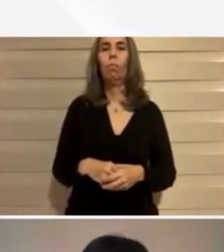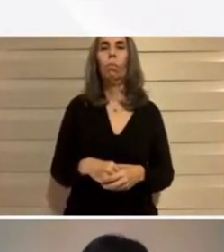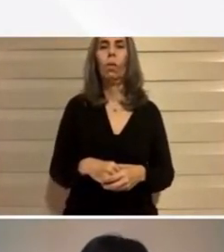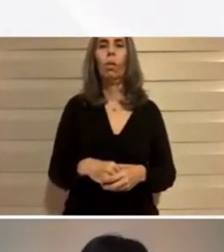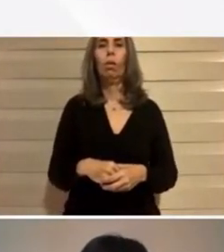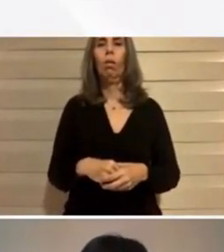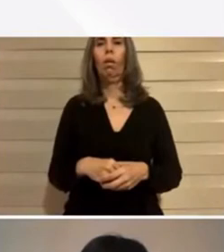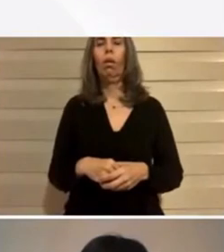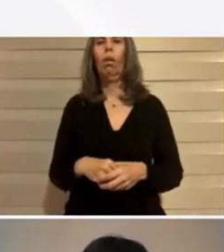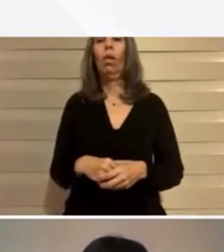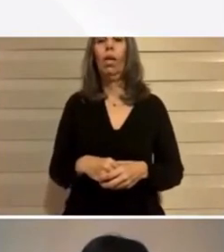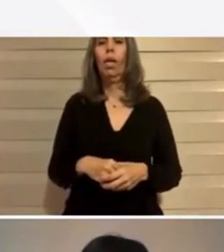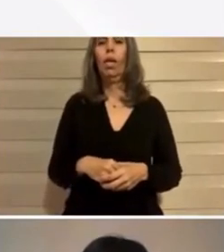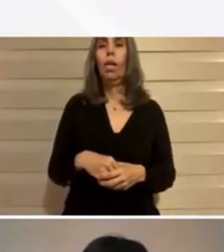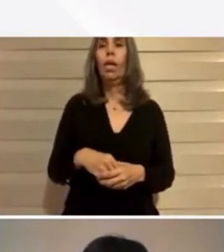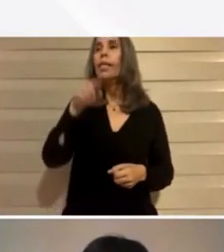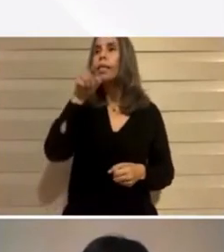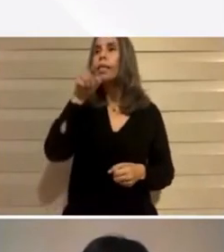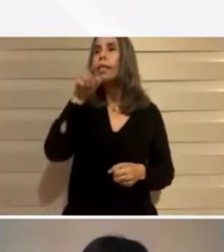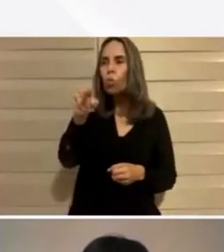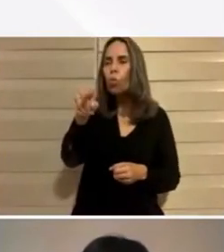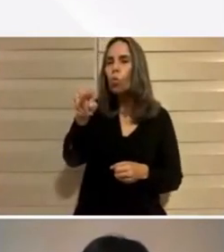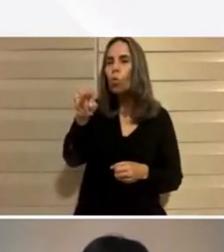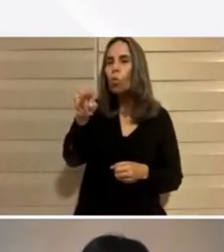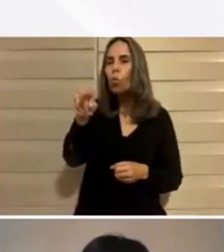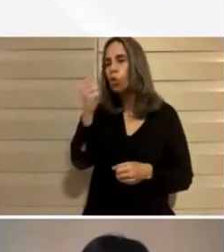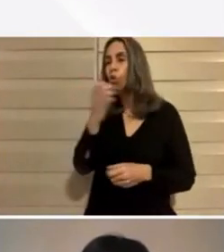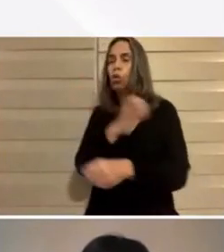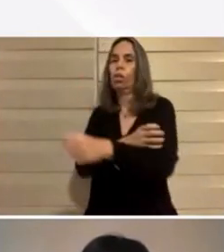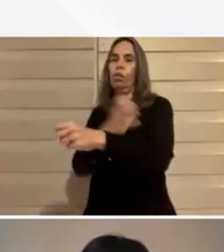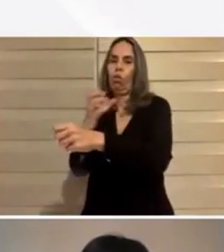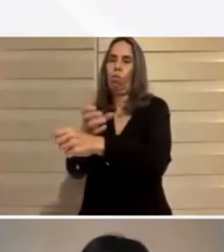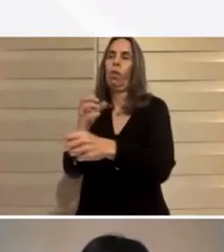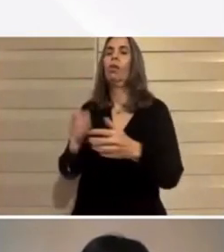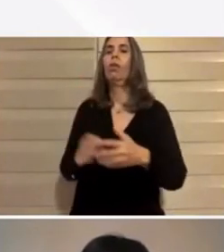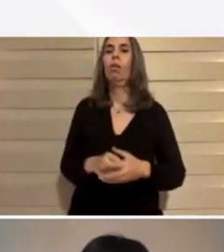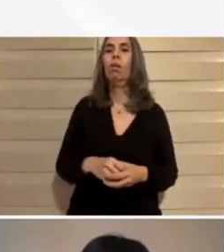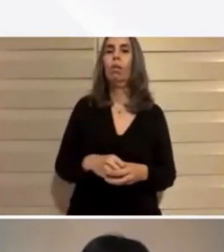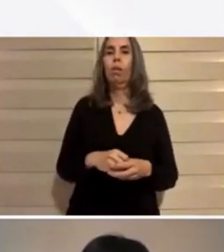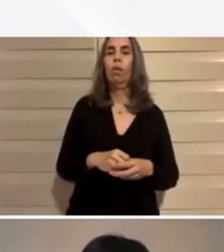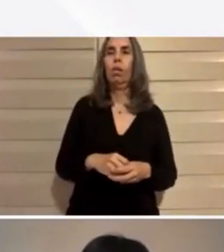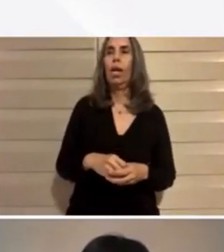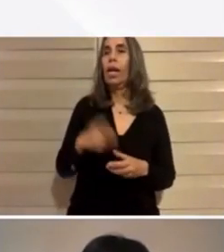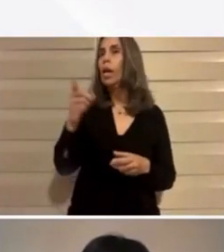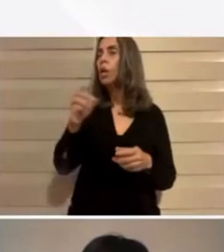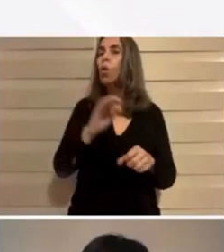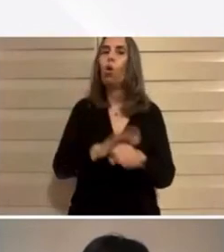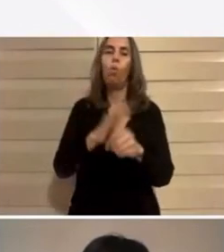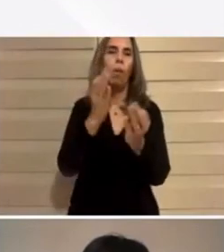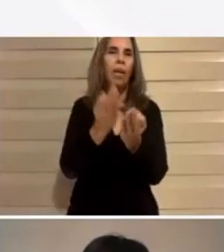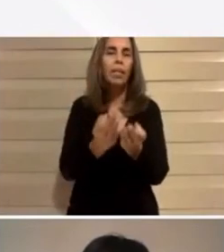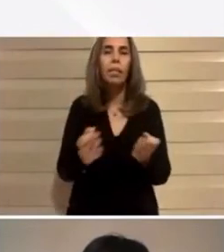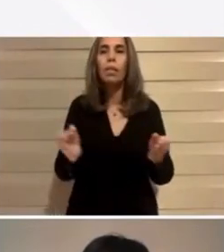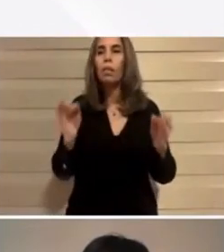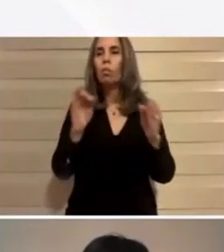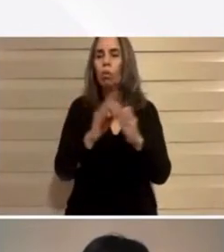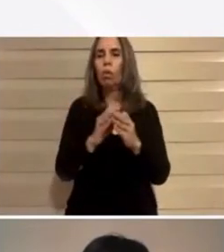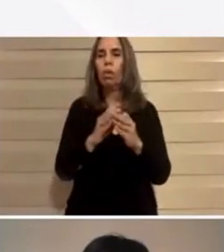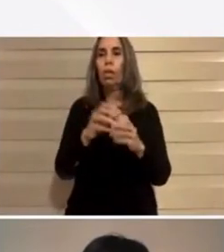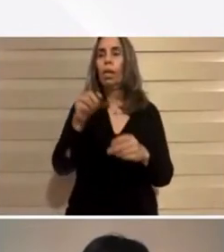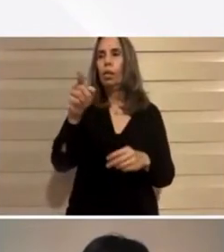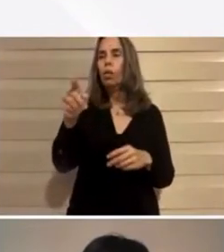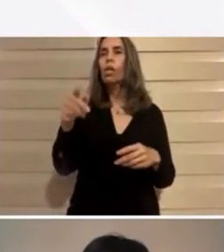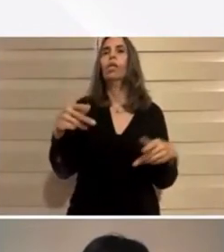chicas como tú y como tus compañeras que he escuchado antes de ti, les voy a decir que el patrimonio más importante que ustedes tienen es su